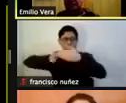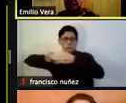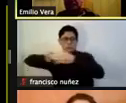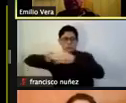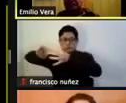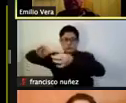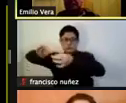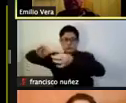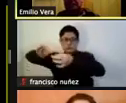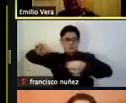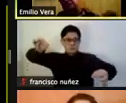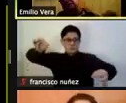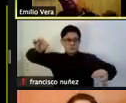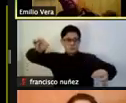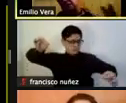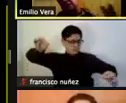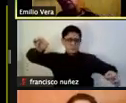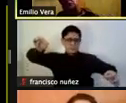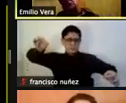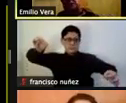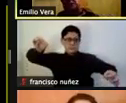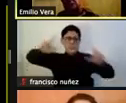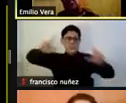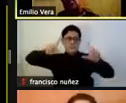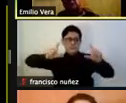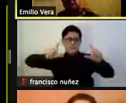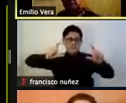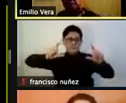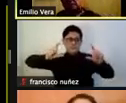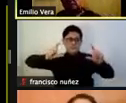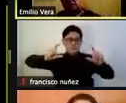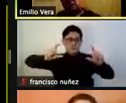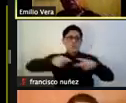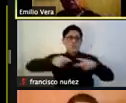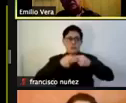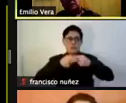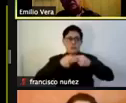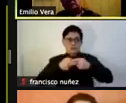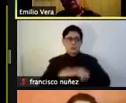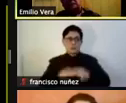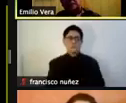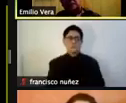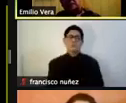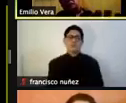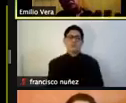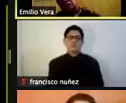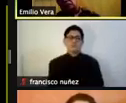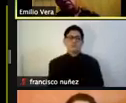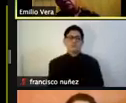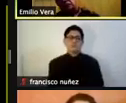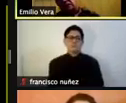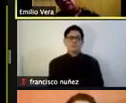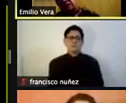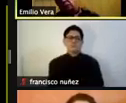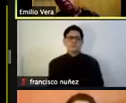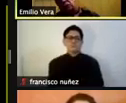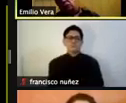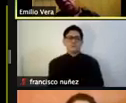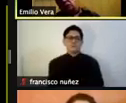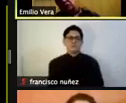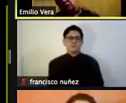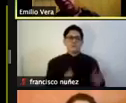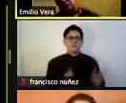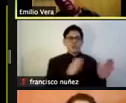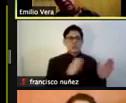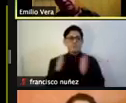digamos, de instrumentación. Bueno, de esto voy a pasar un poco, pero también existe la técnica de